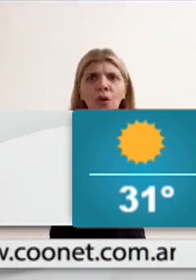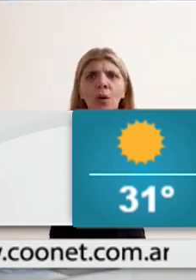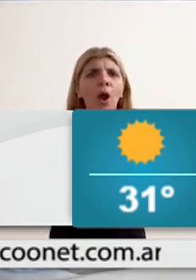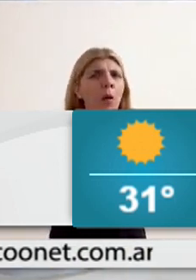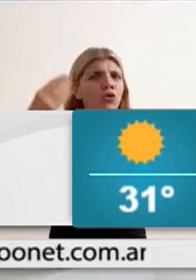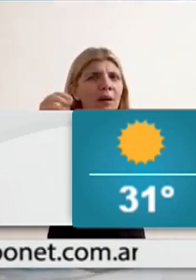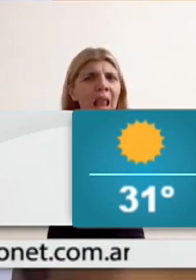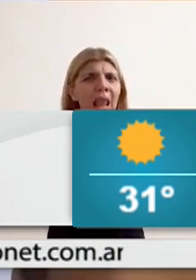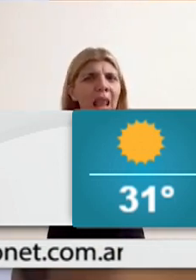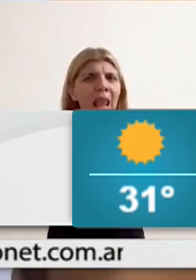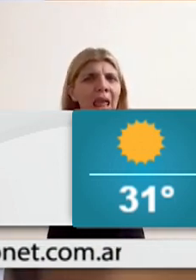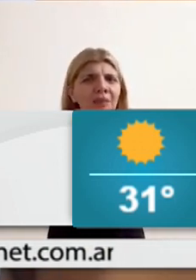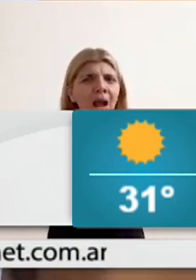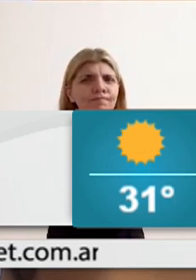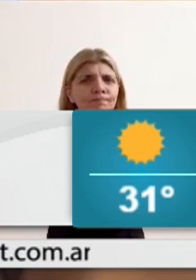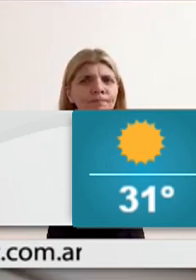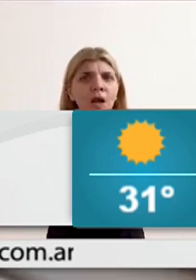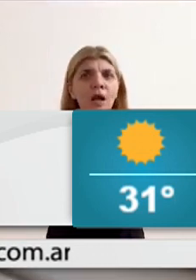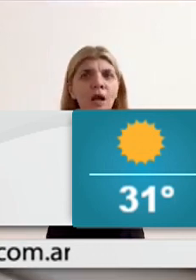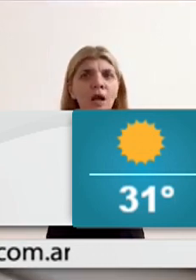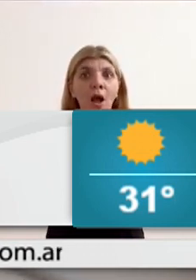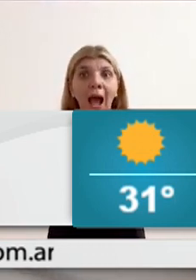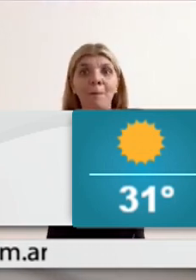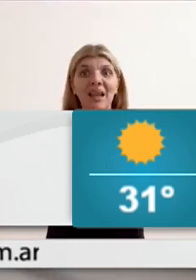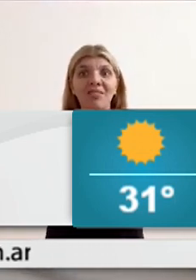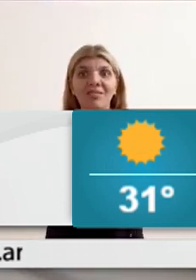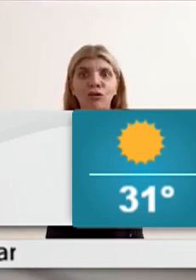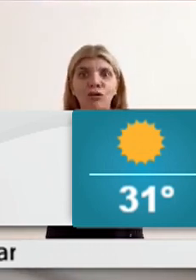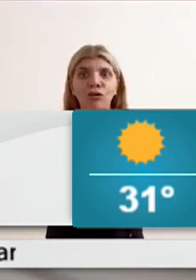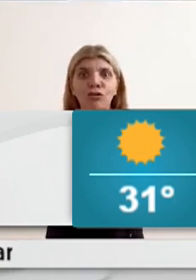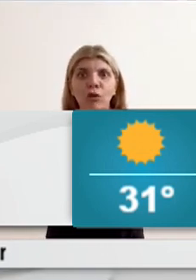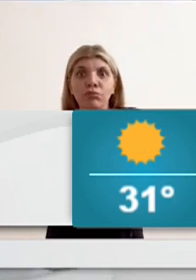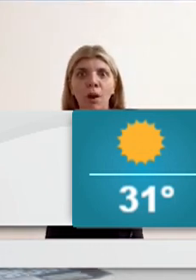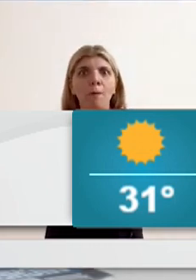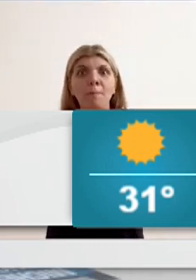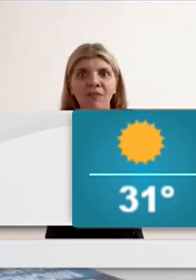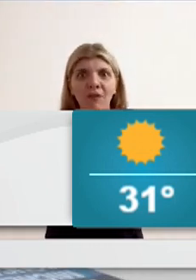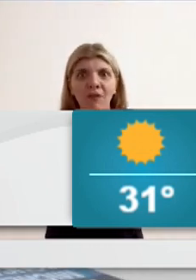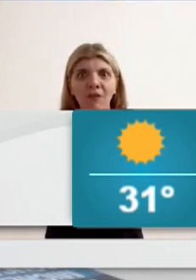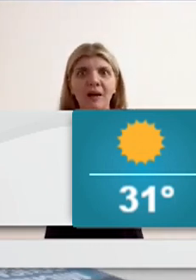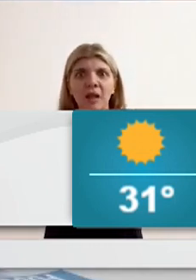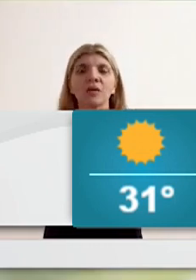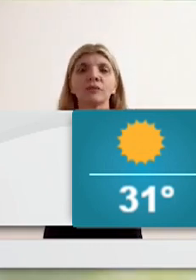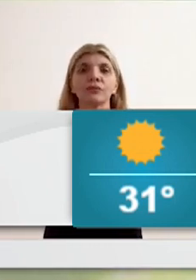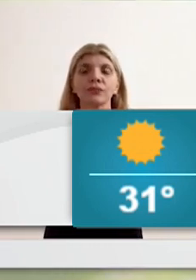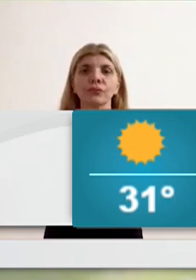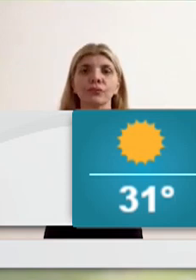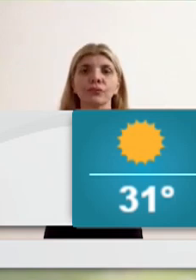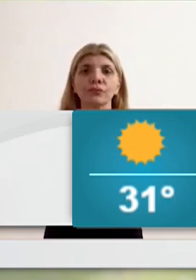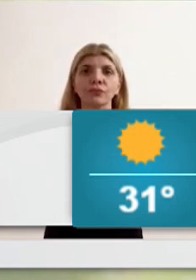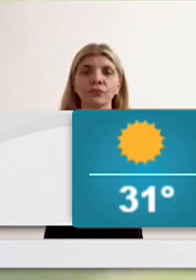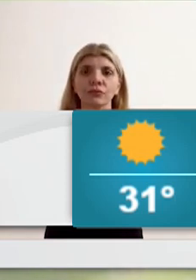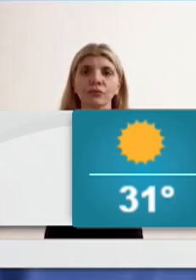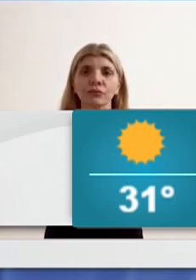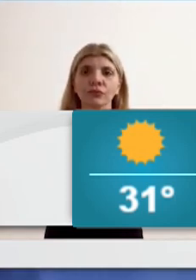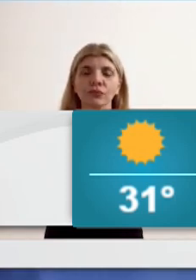importa que haya colegio público, no importa que haya colegio privado. Ahora bien, si la persona está por fuera de esta convocatoria, también lo